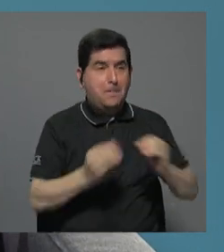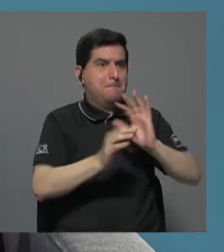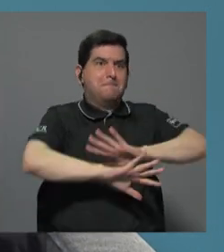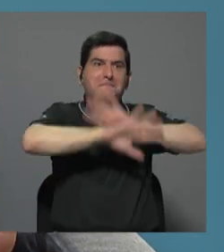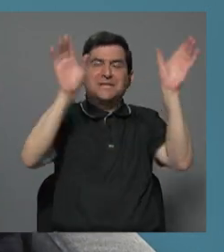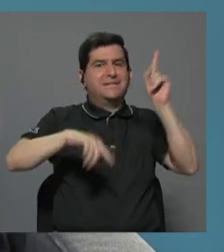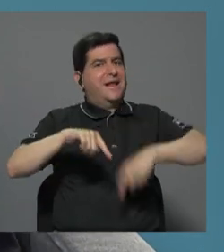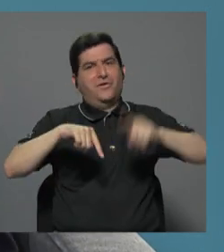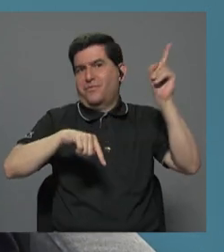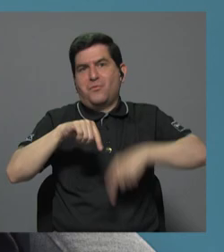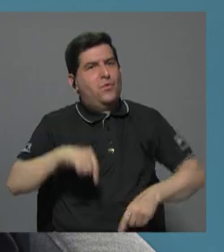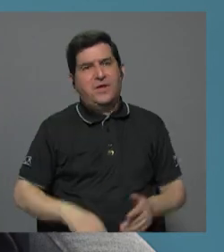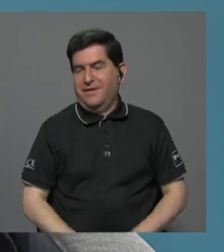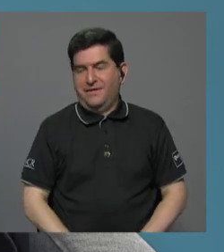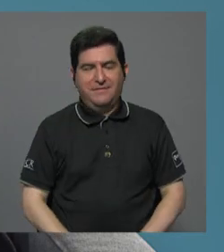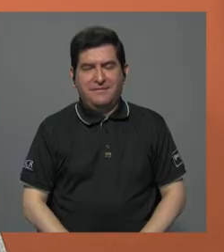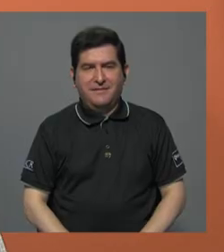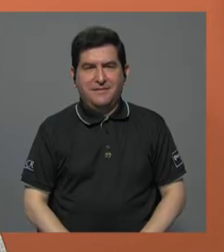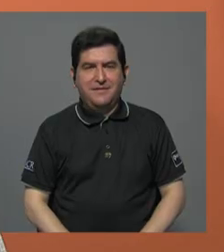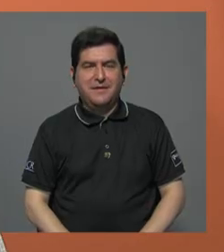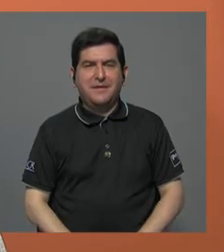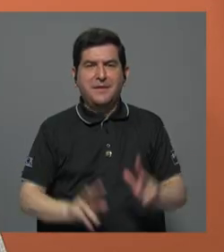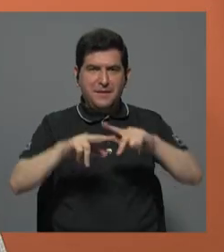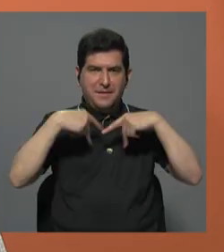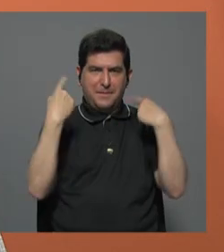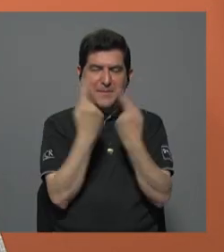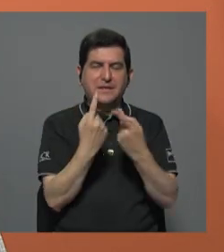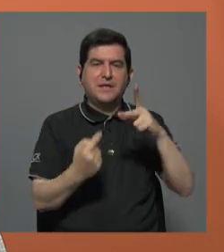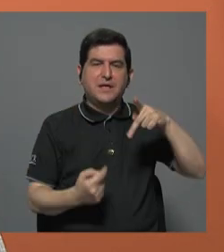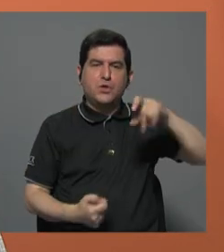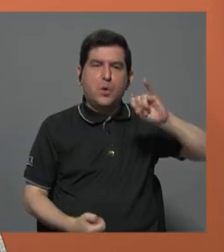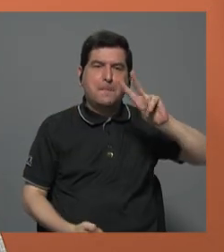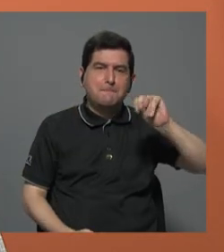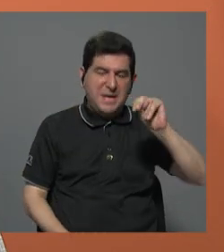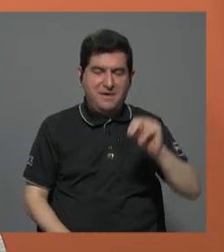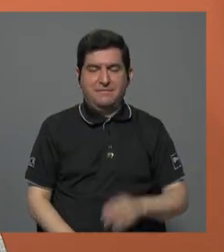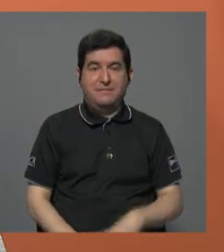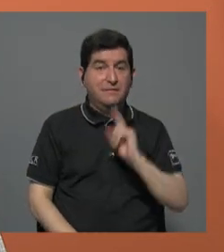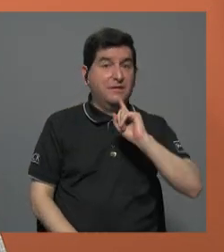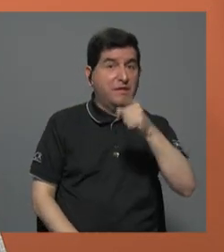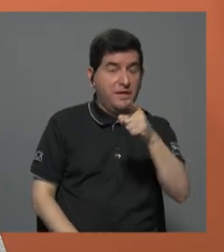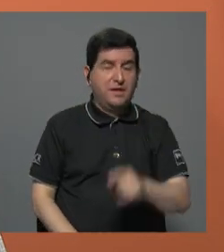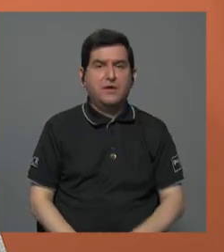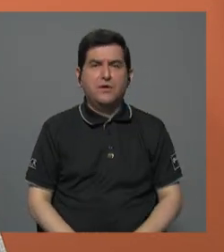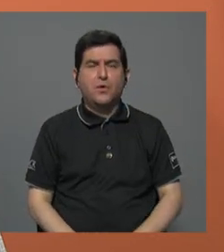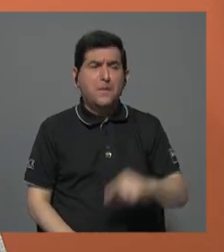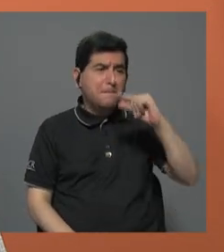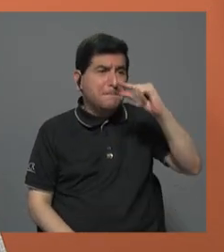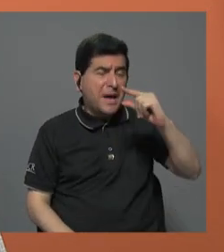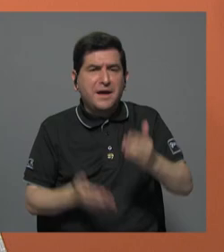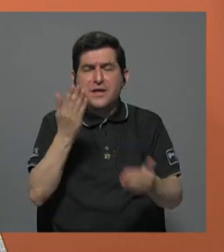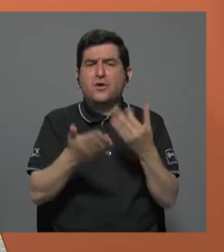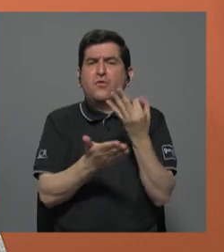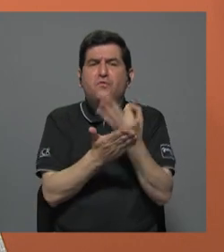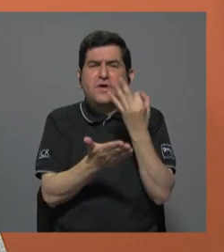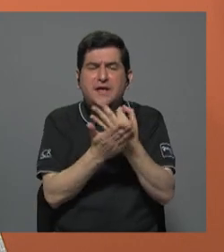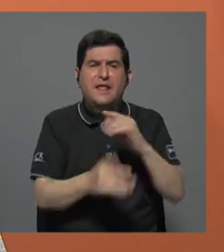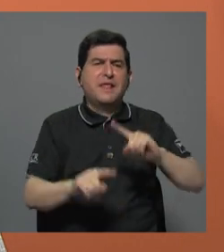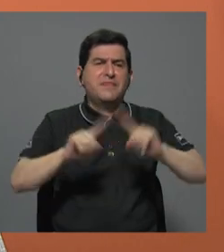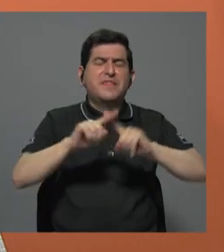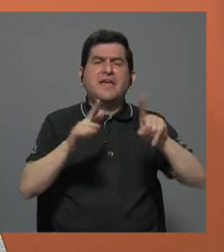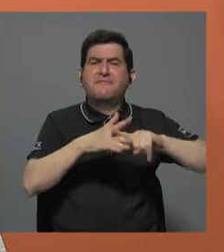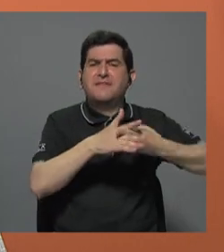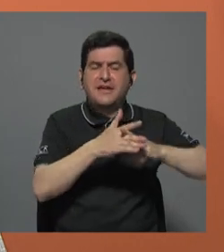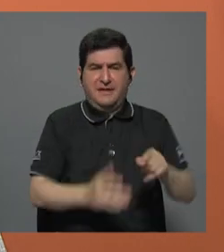no canta un gallo y en el caso del partido de integración nacional que mencionado se dona a esos partidos más pequeños tal vez han buscado financiamiento a través de otros mecanismos